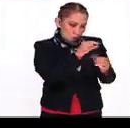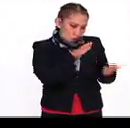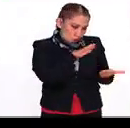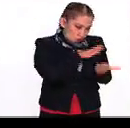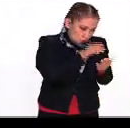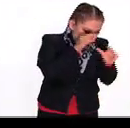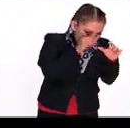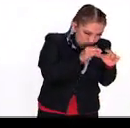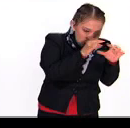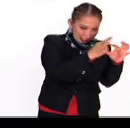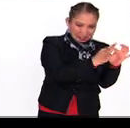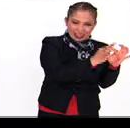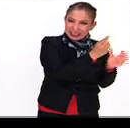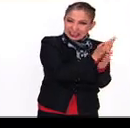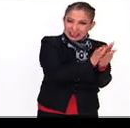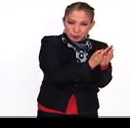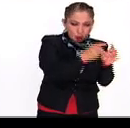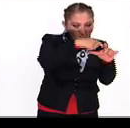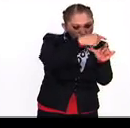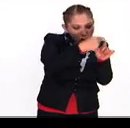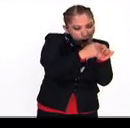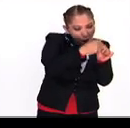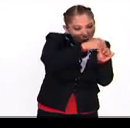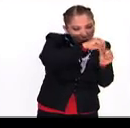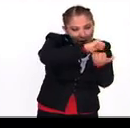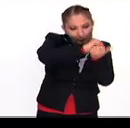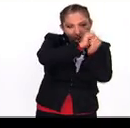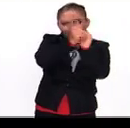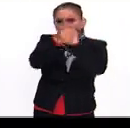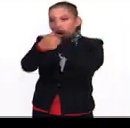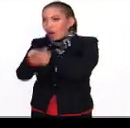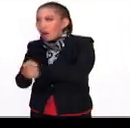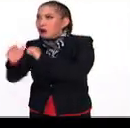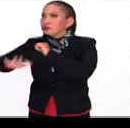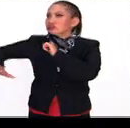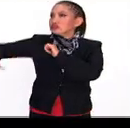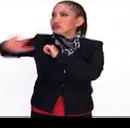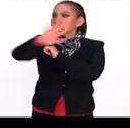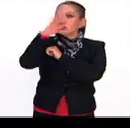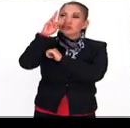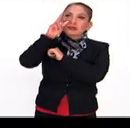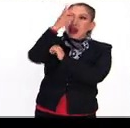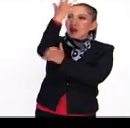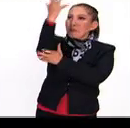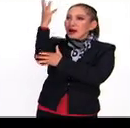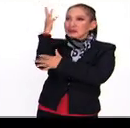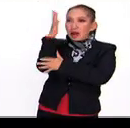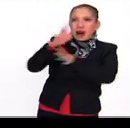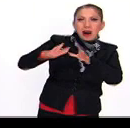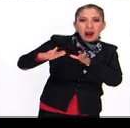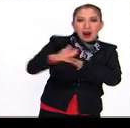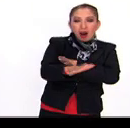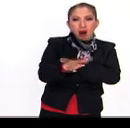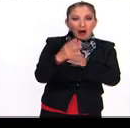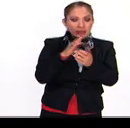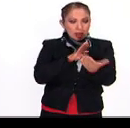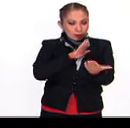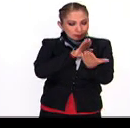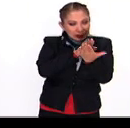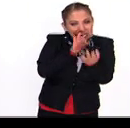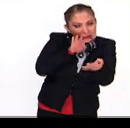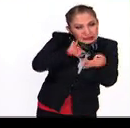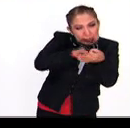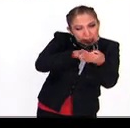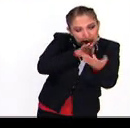cerca de una hoja a el paisaje en general, del close-up